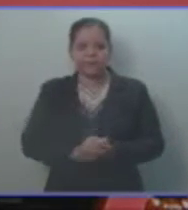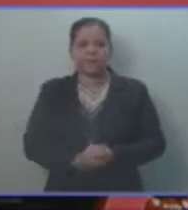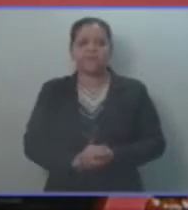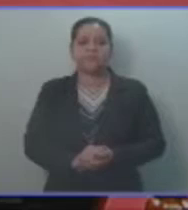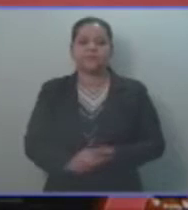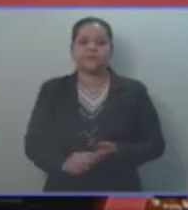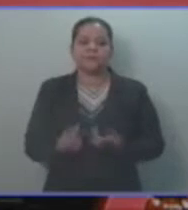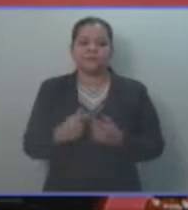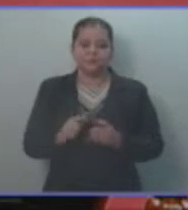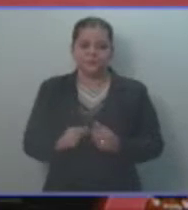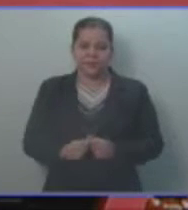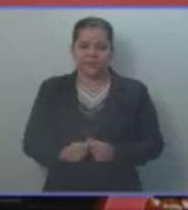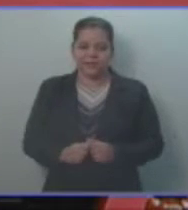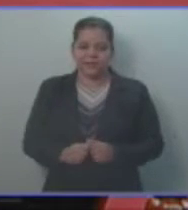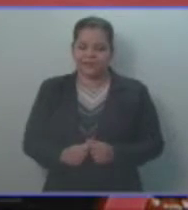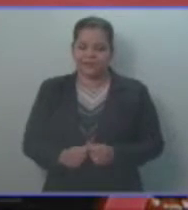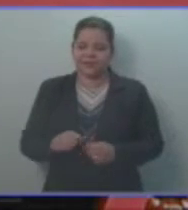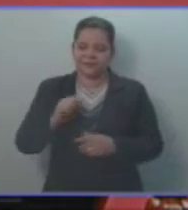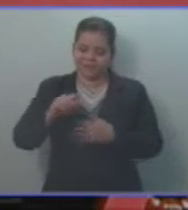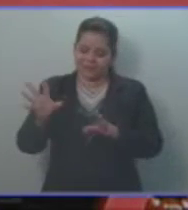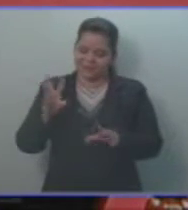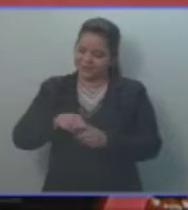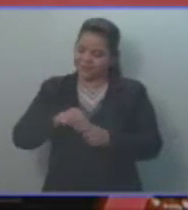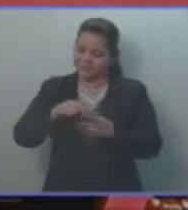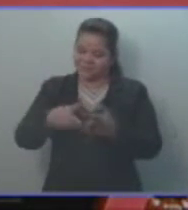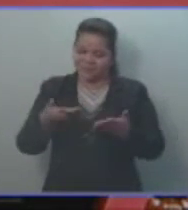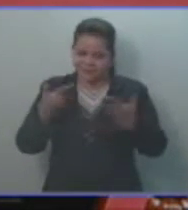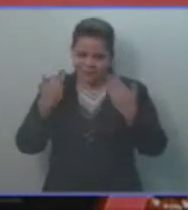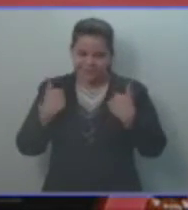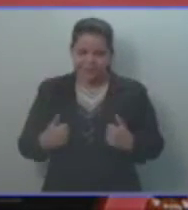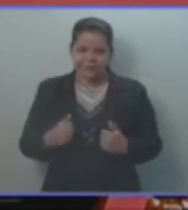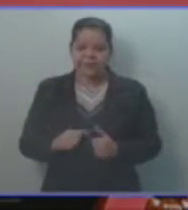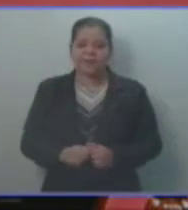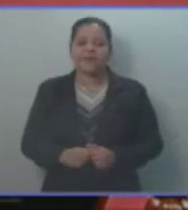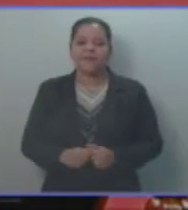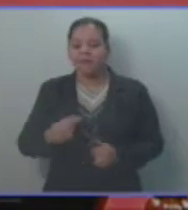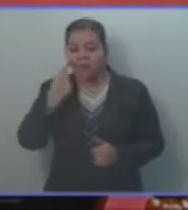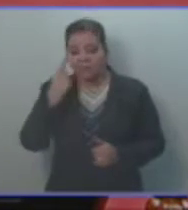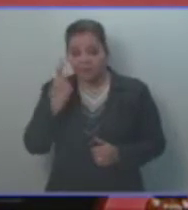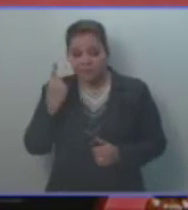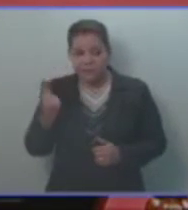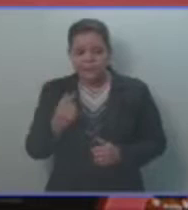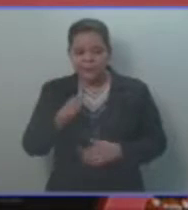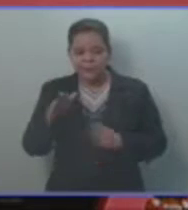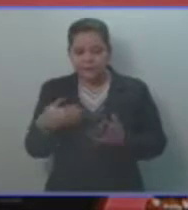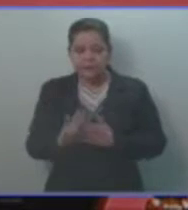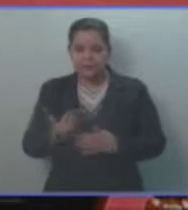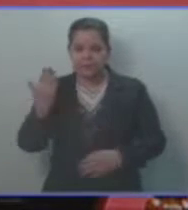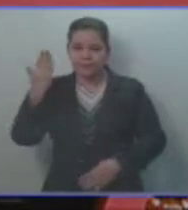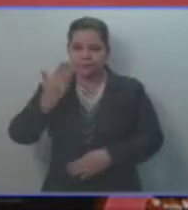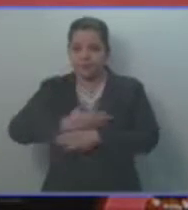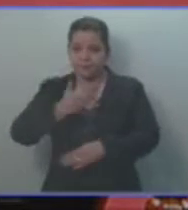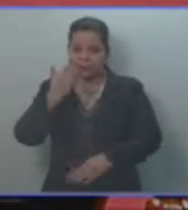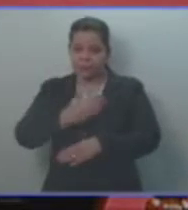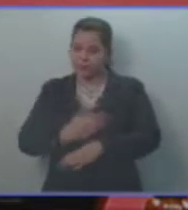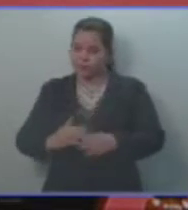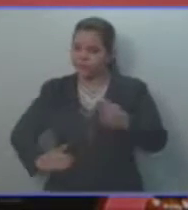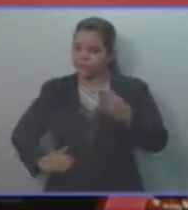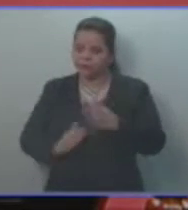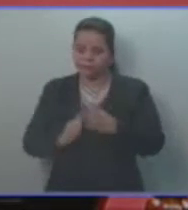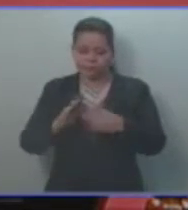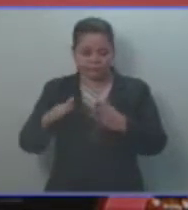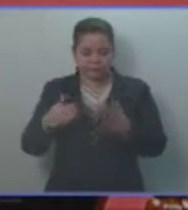y pasa a ser parte de los derechos humanos, buscar erradicar barreras para que las personas con